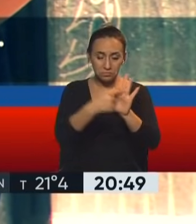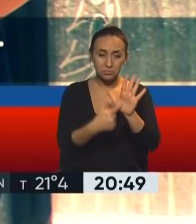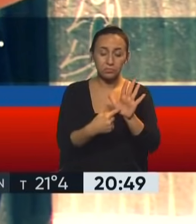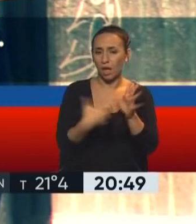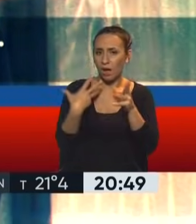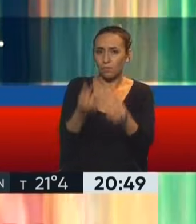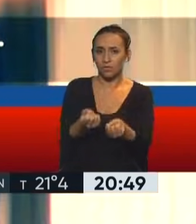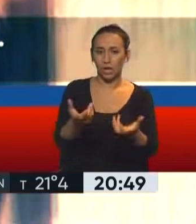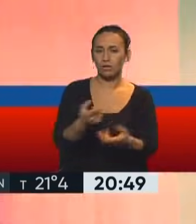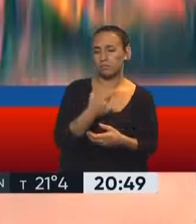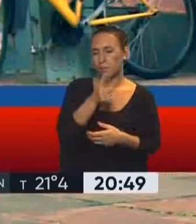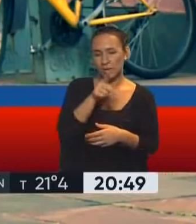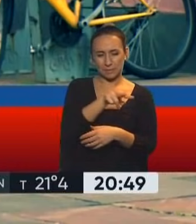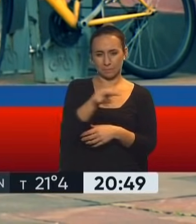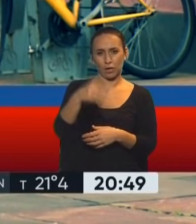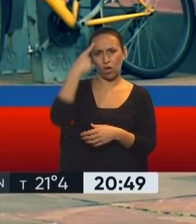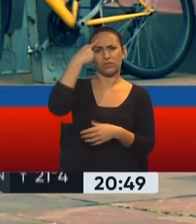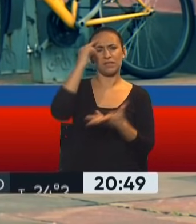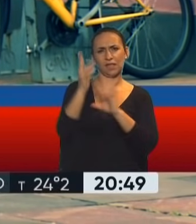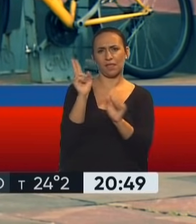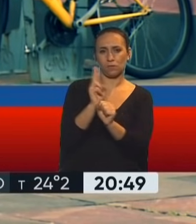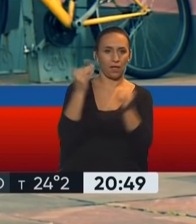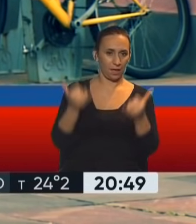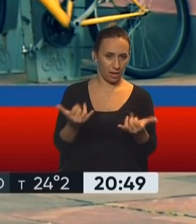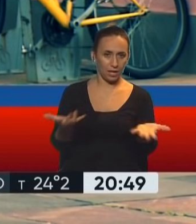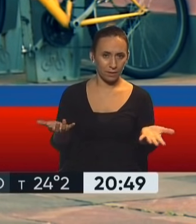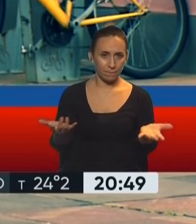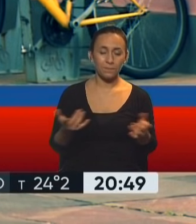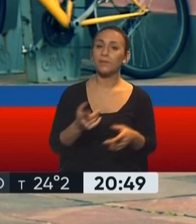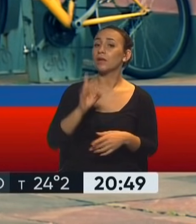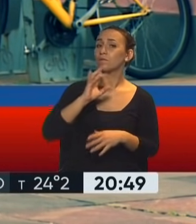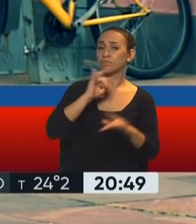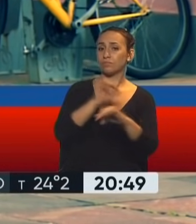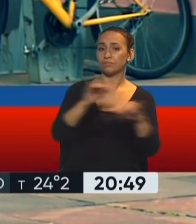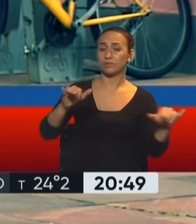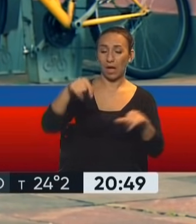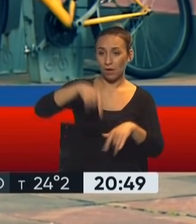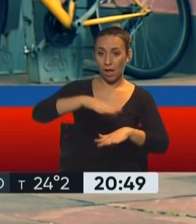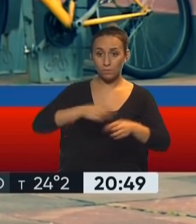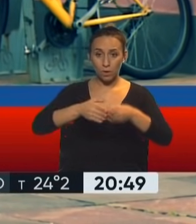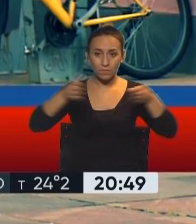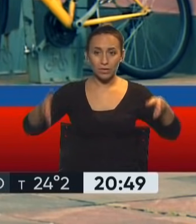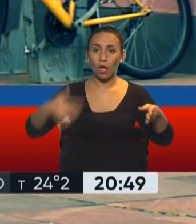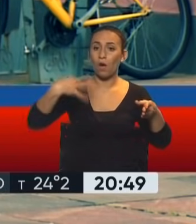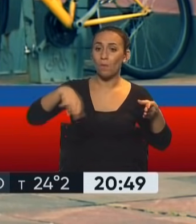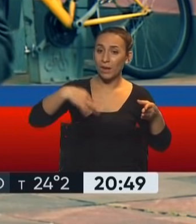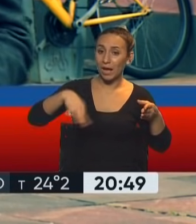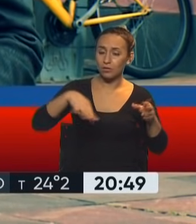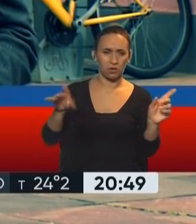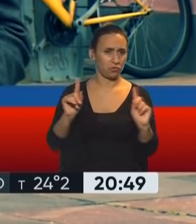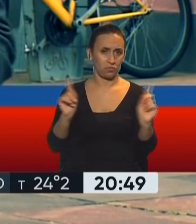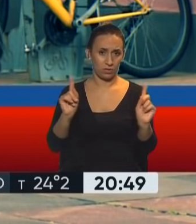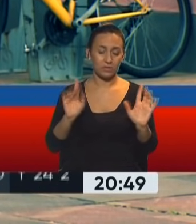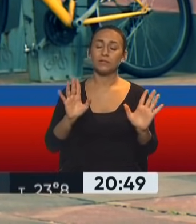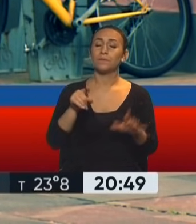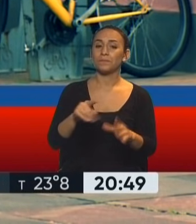mucha más conciencia de cuidado. Solamente se declara que no es obligatorio en esta circunstancia que es muy particular y que no hay ninguna discusión